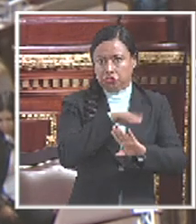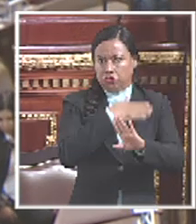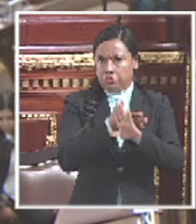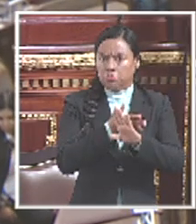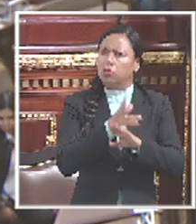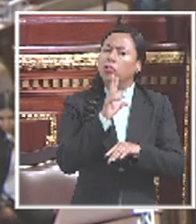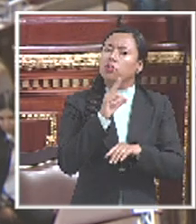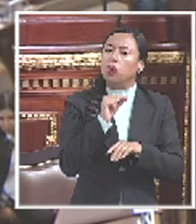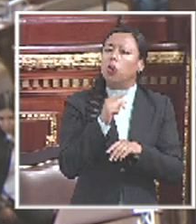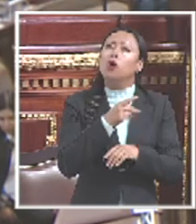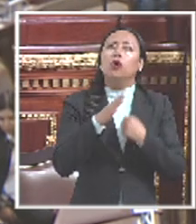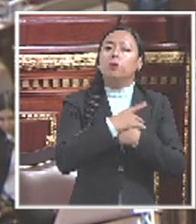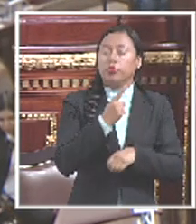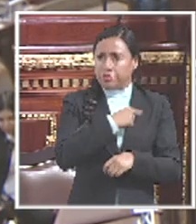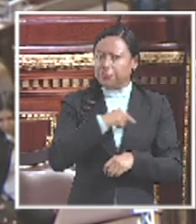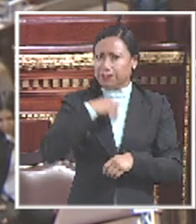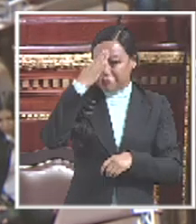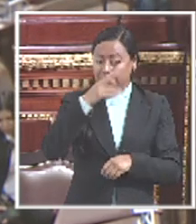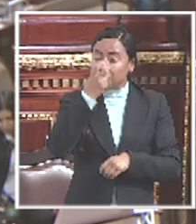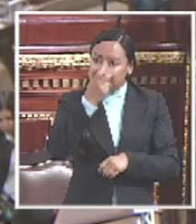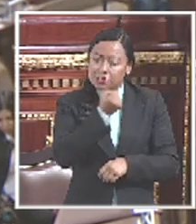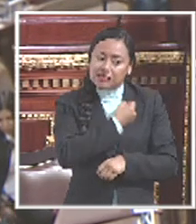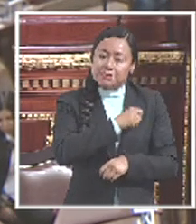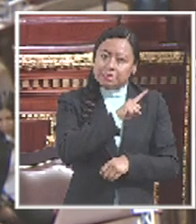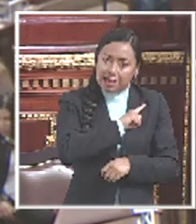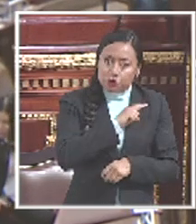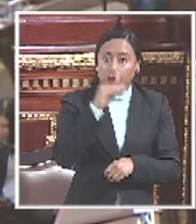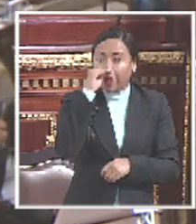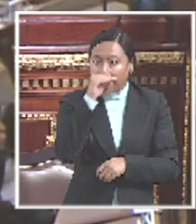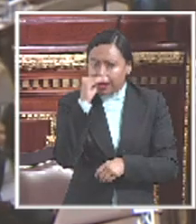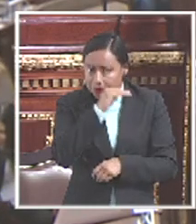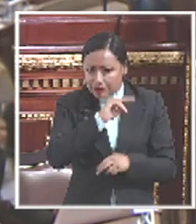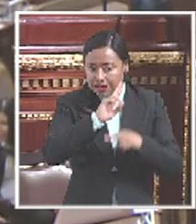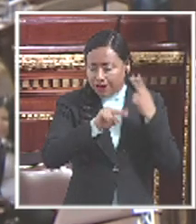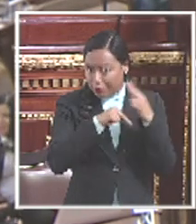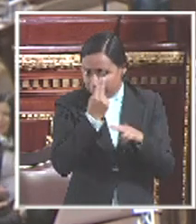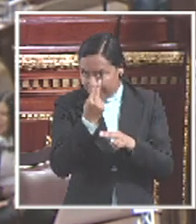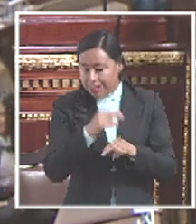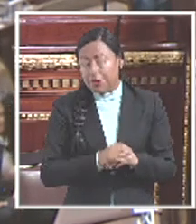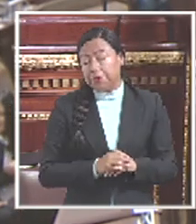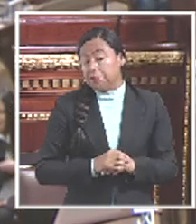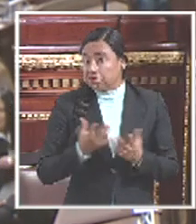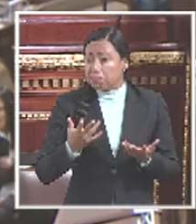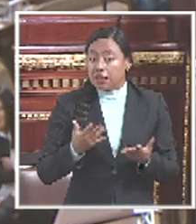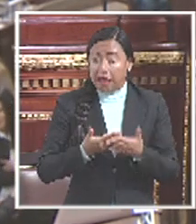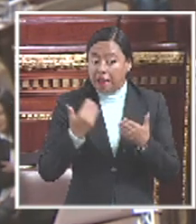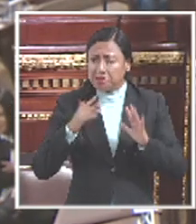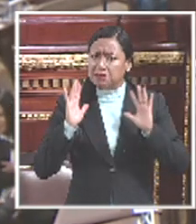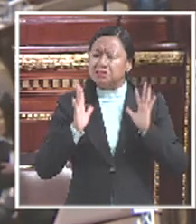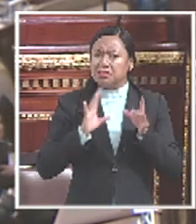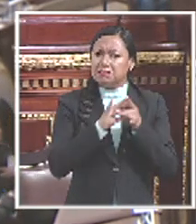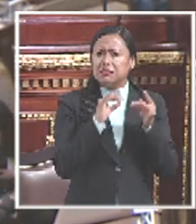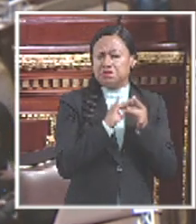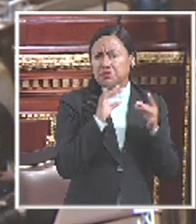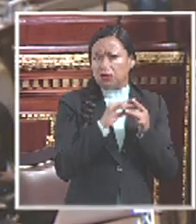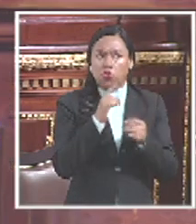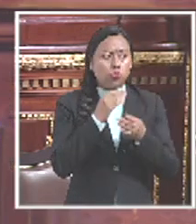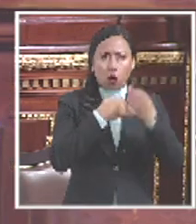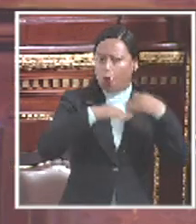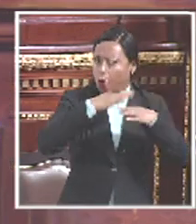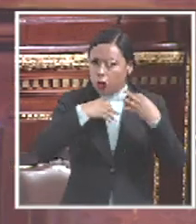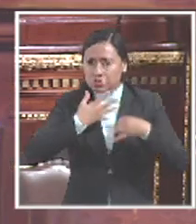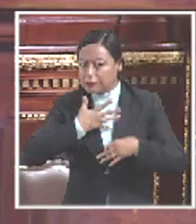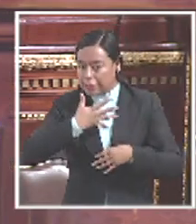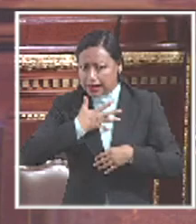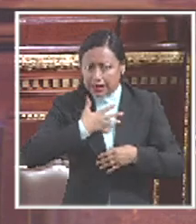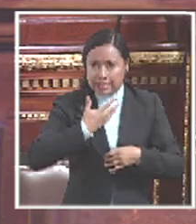salud gratuita universal. Ya se había hablado originalmente que íbamos a tener salud gratuita universal. En un principio, el